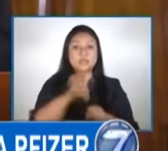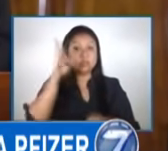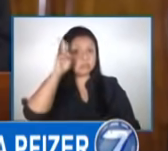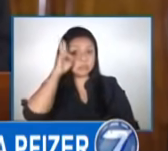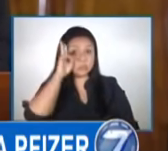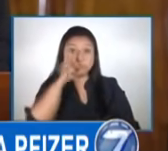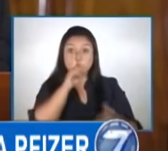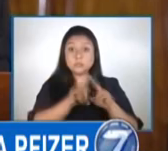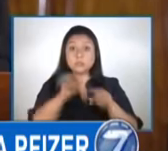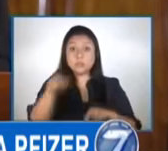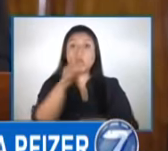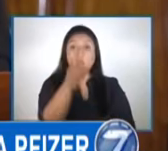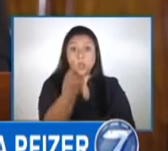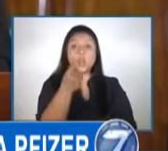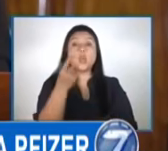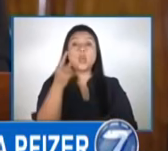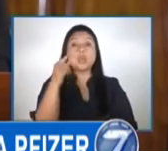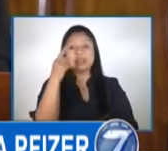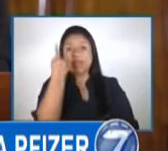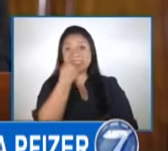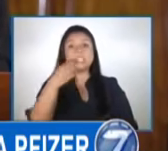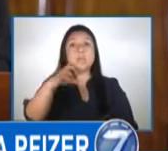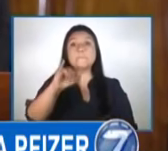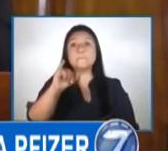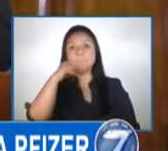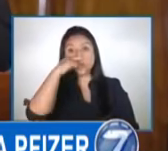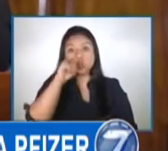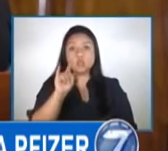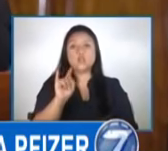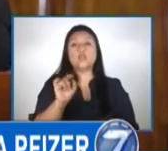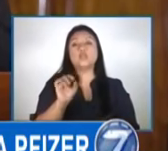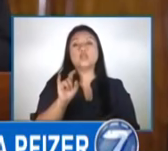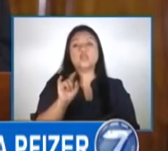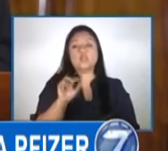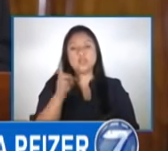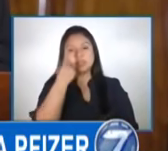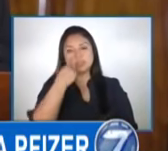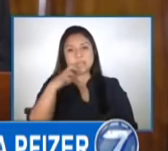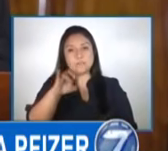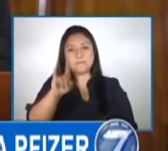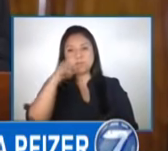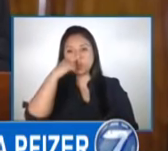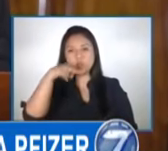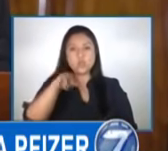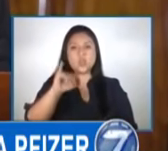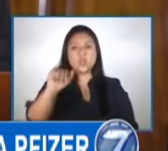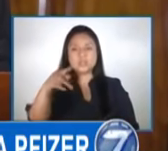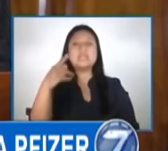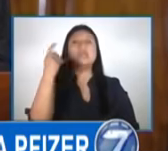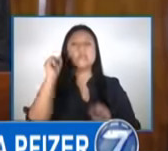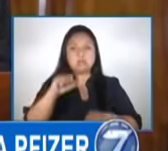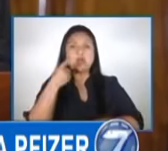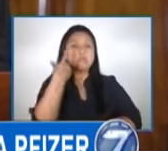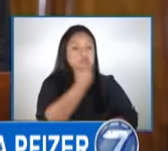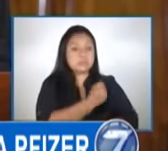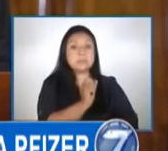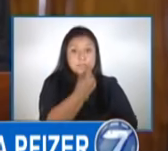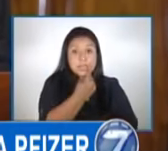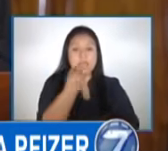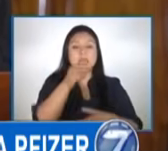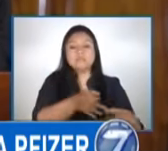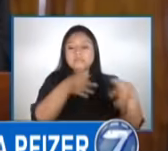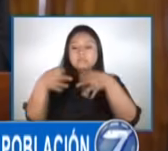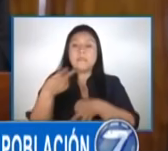quienes tienen una dosis de Sputnik o de AstraZeneca pueden acudir a partir de los 28 días a colocarse la segunda dosis